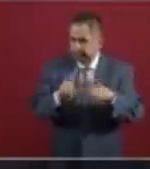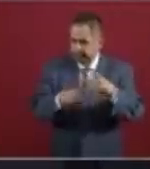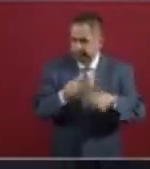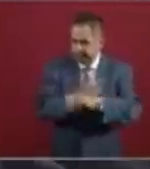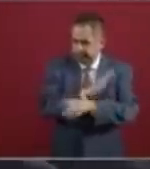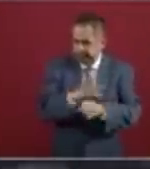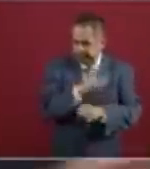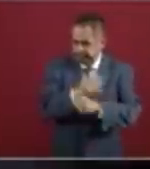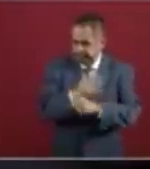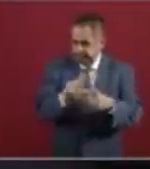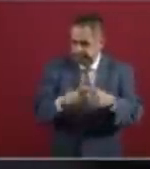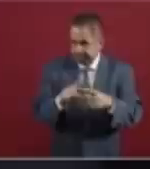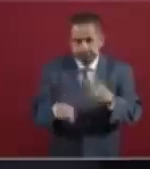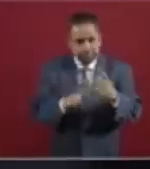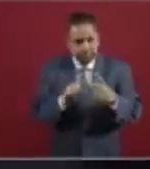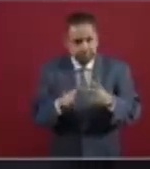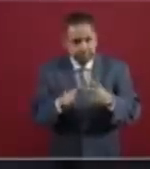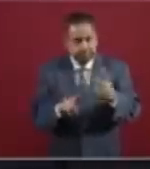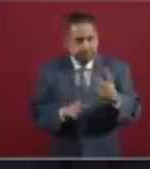que